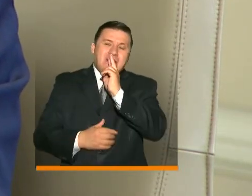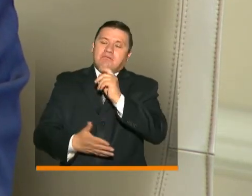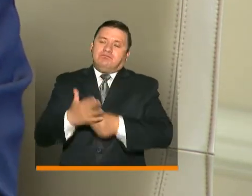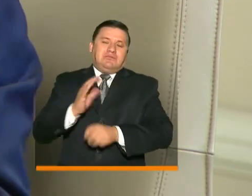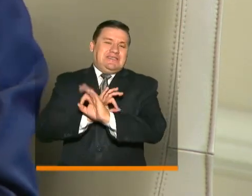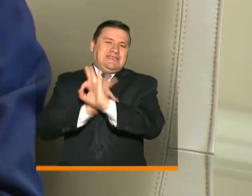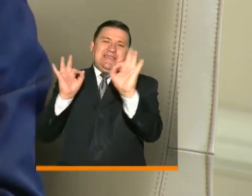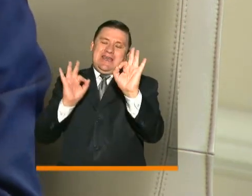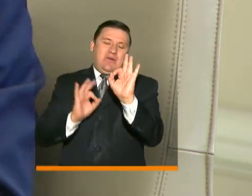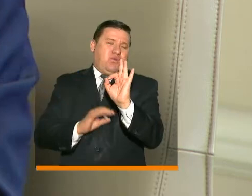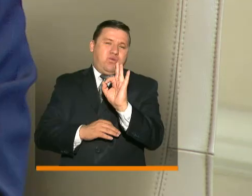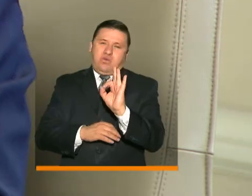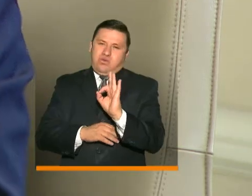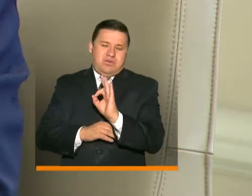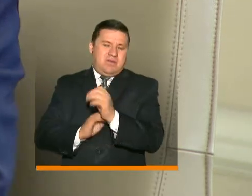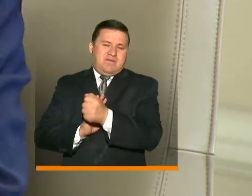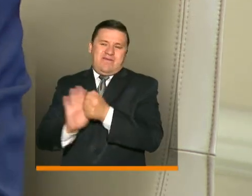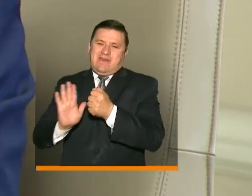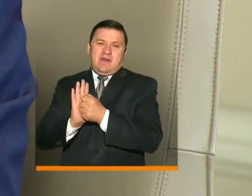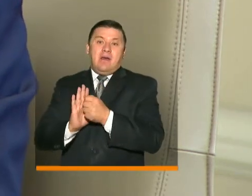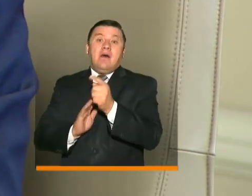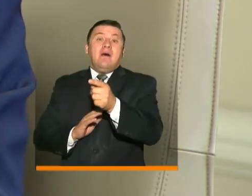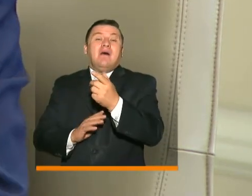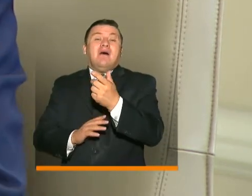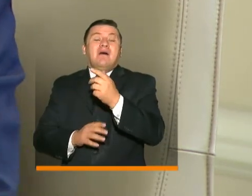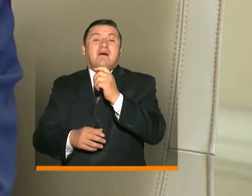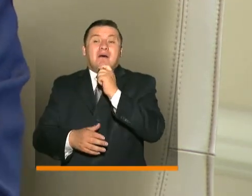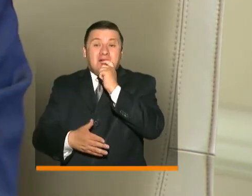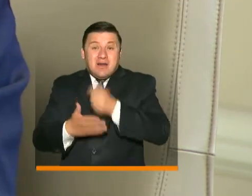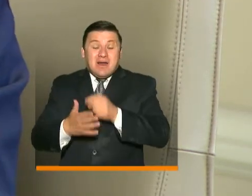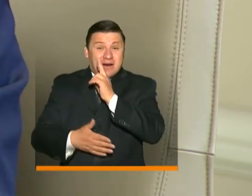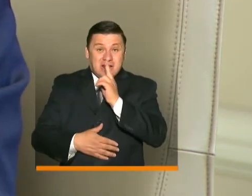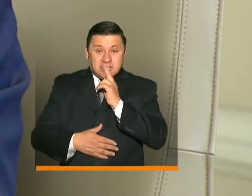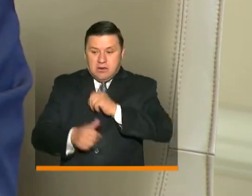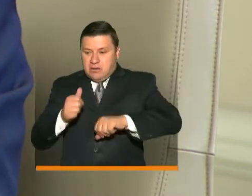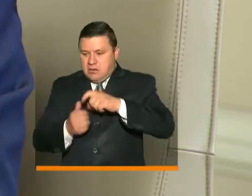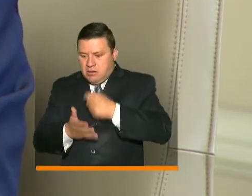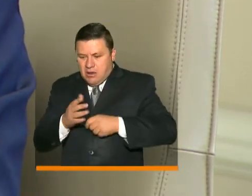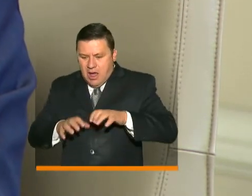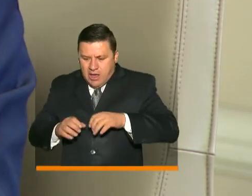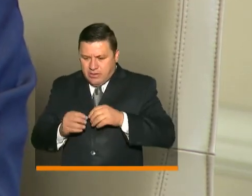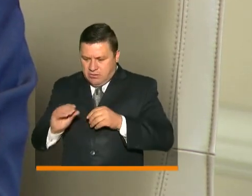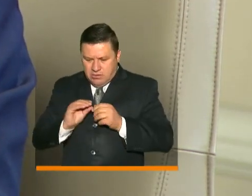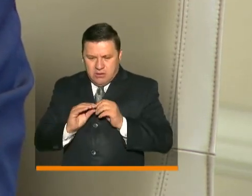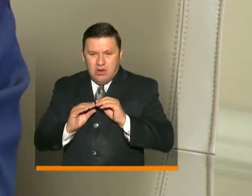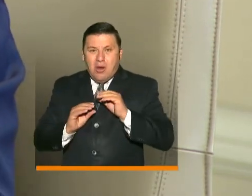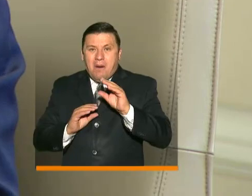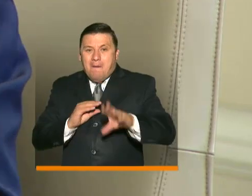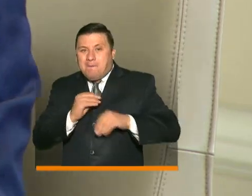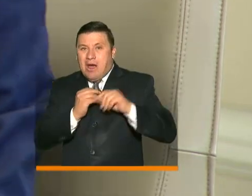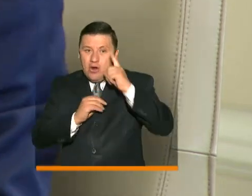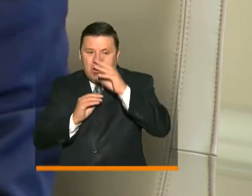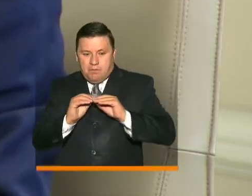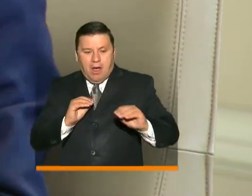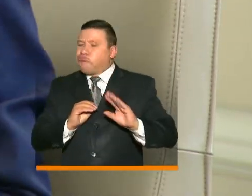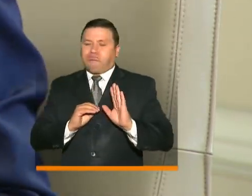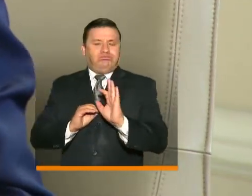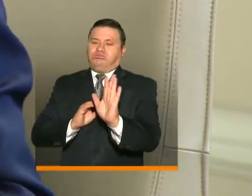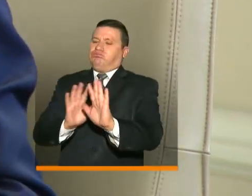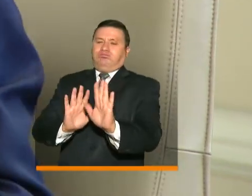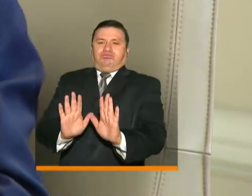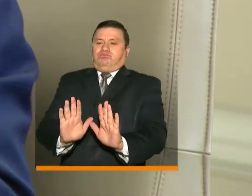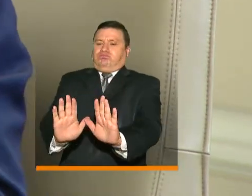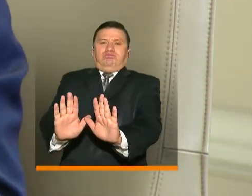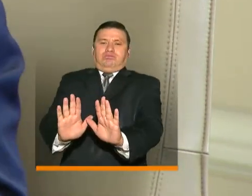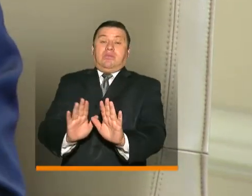restaurantes. Se elimina el anticipo en renta a todos los restaurantes y a estas actividades también creativas. Y algo muy importante,